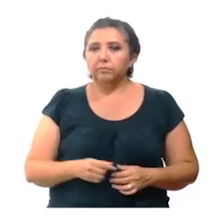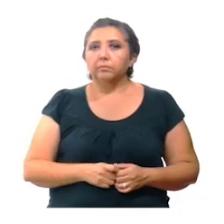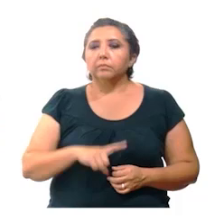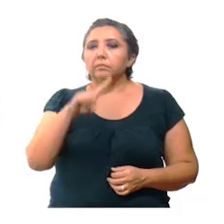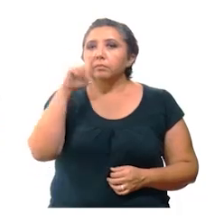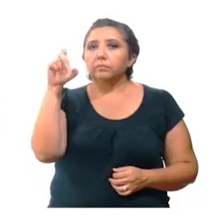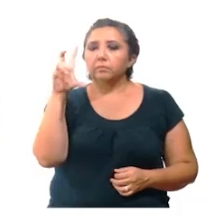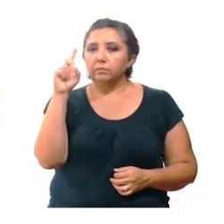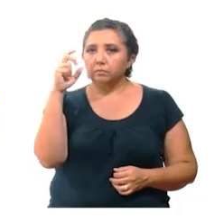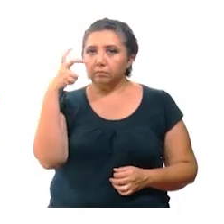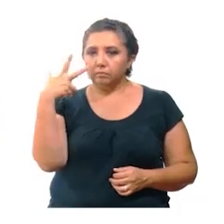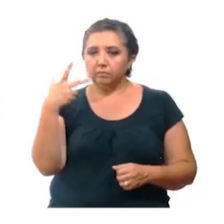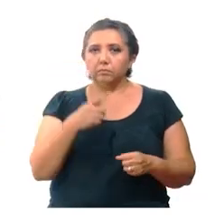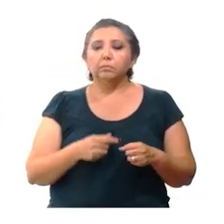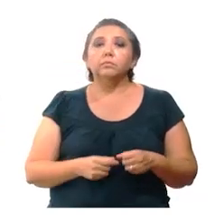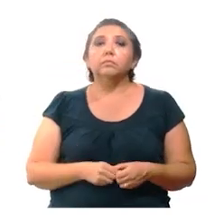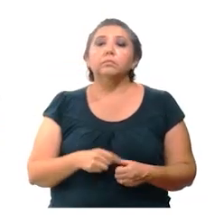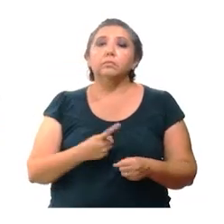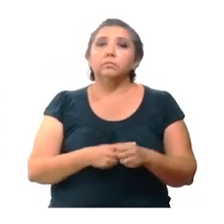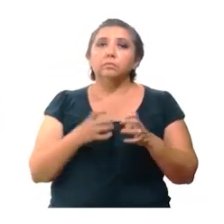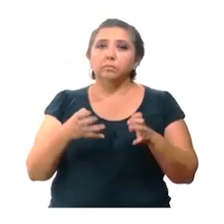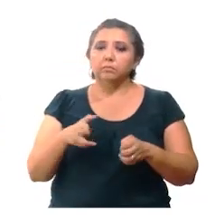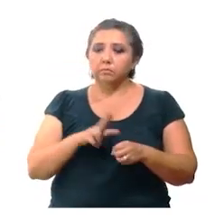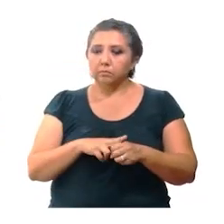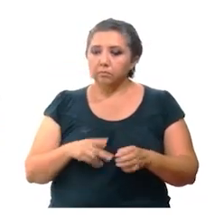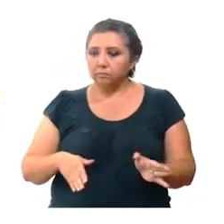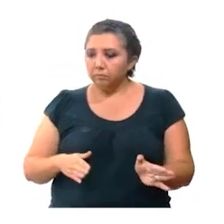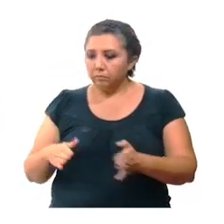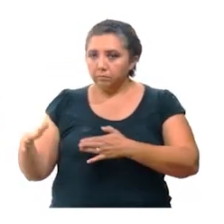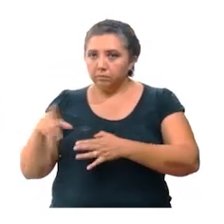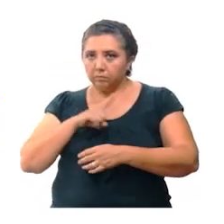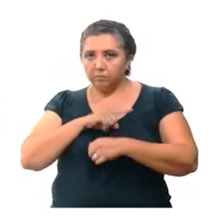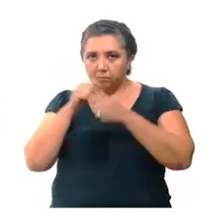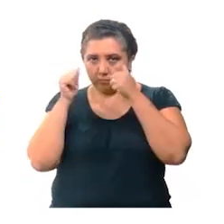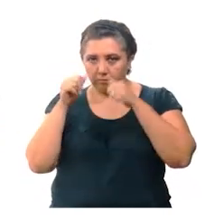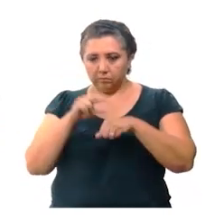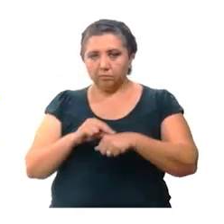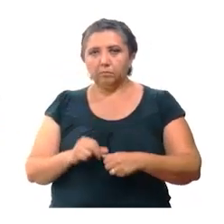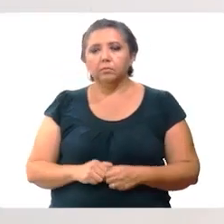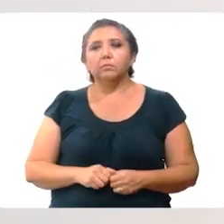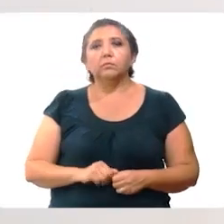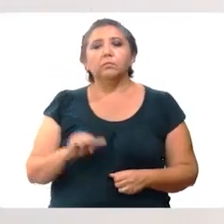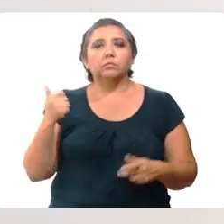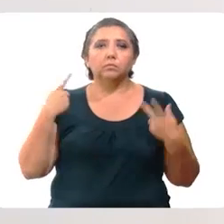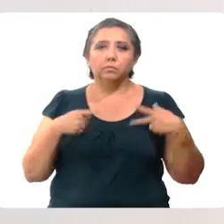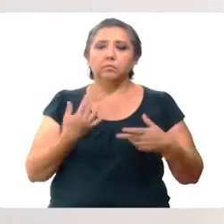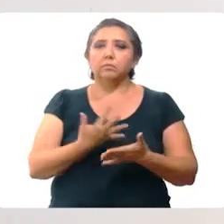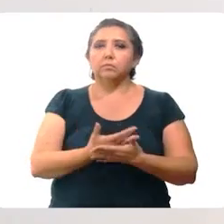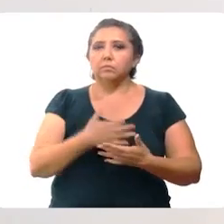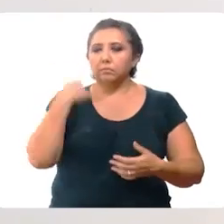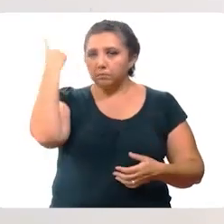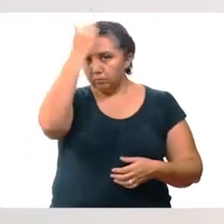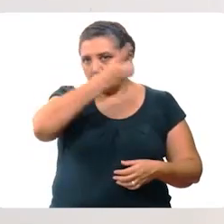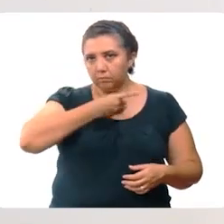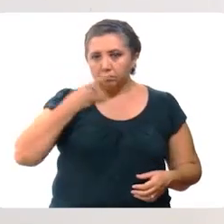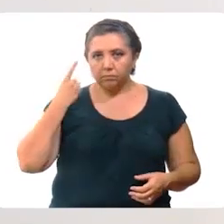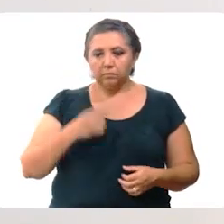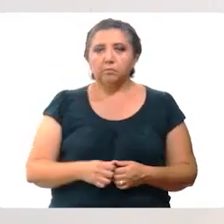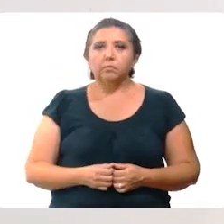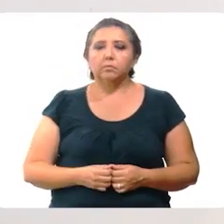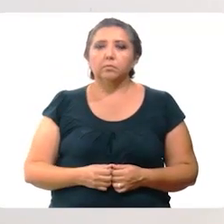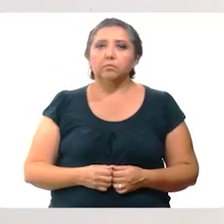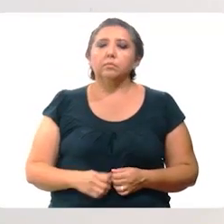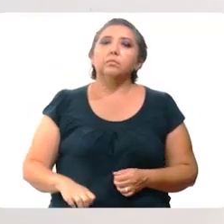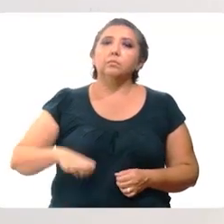mencionó, 138 de los casos positivos están en hospitales públicos y en aislamiento total. Hay otros pacientes a la espera de un